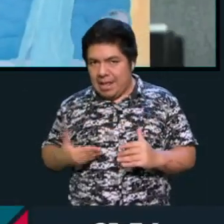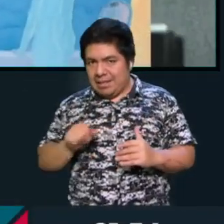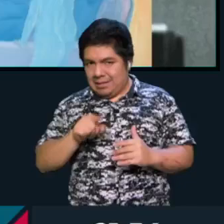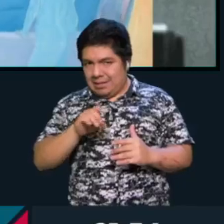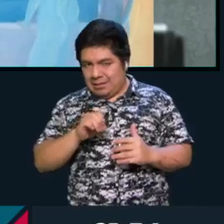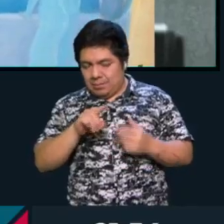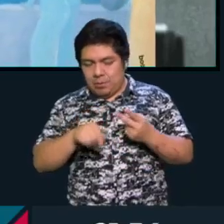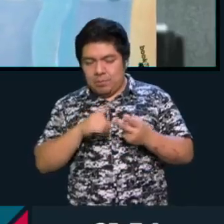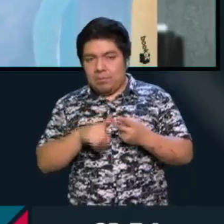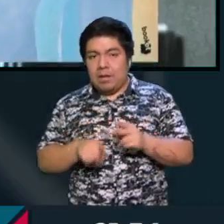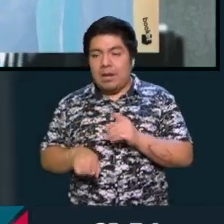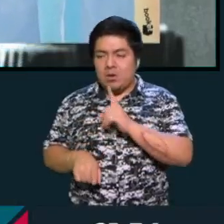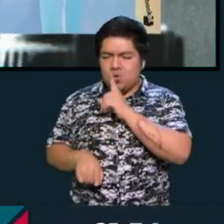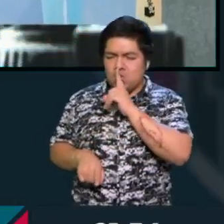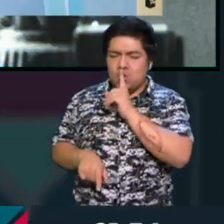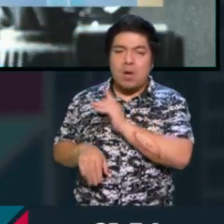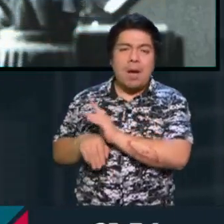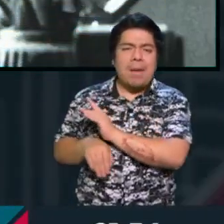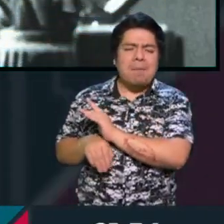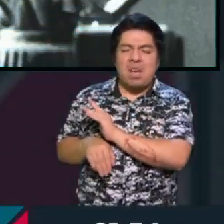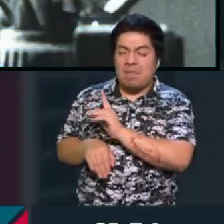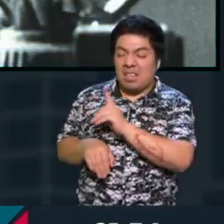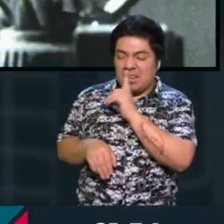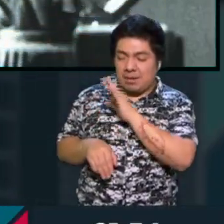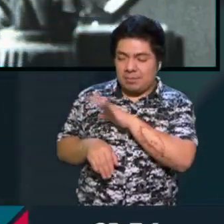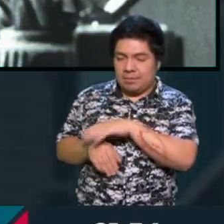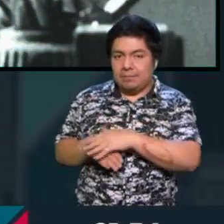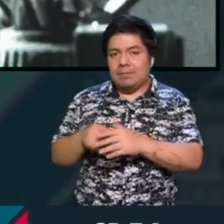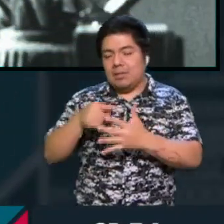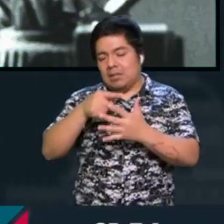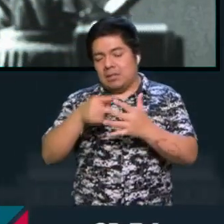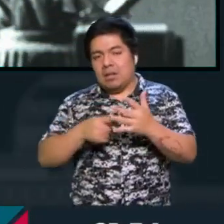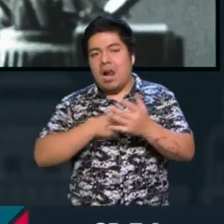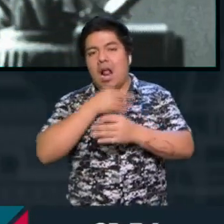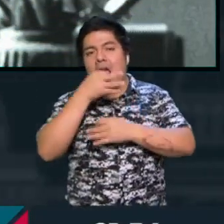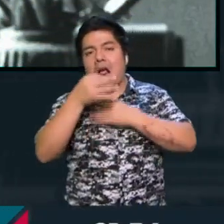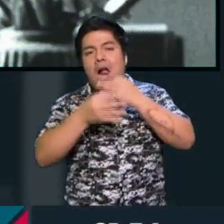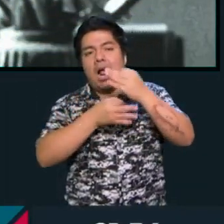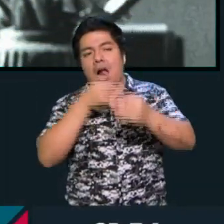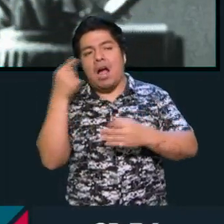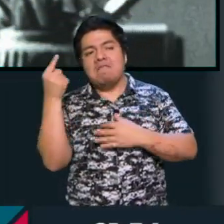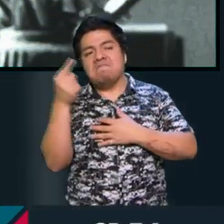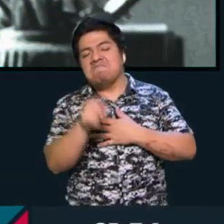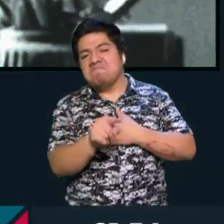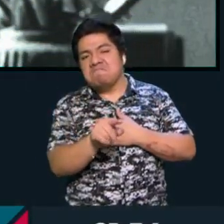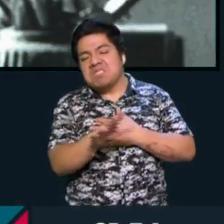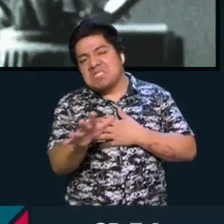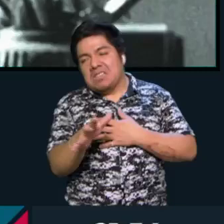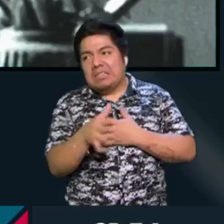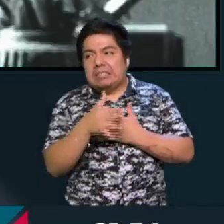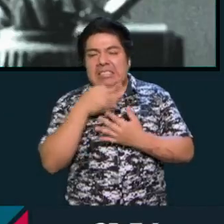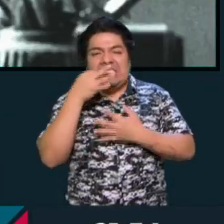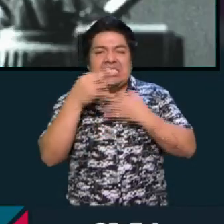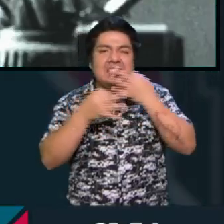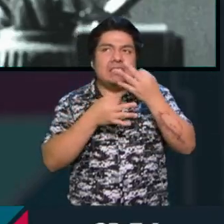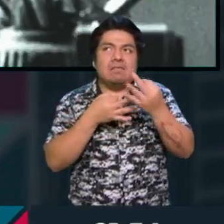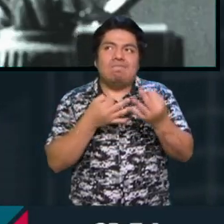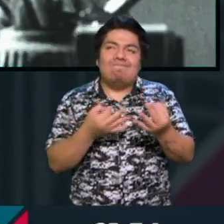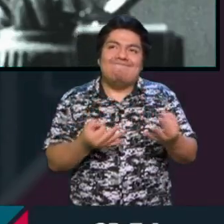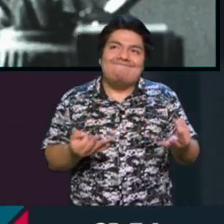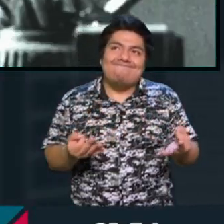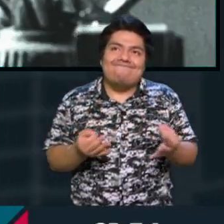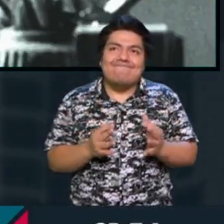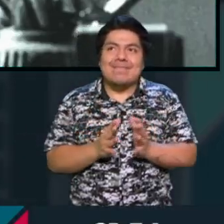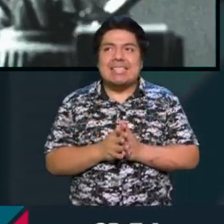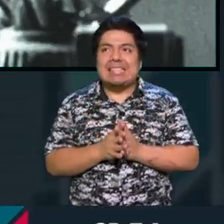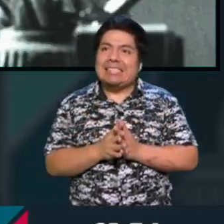el tapadismo, estos discursos manidos, estos discursos, pues, ¿cómo decirlo,